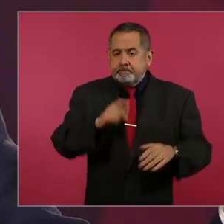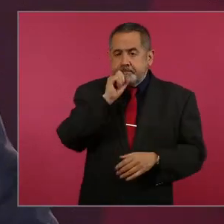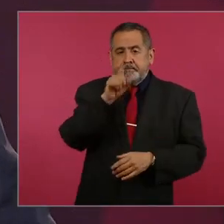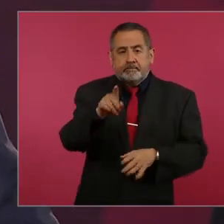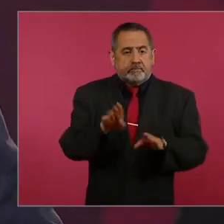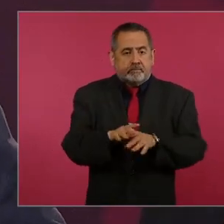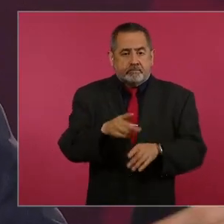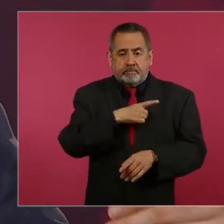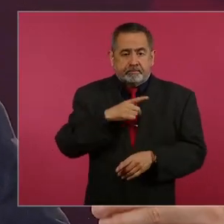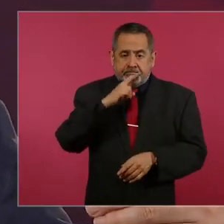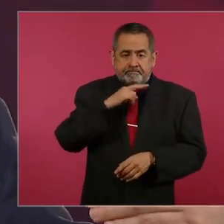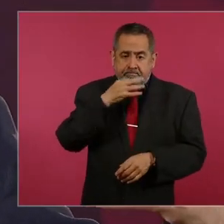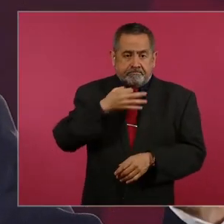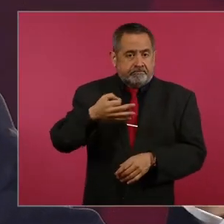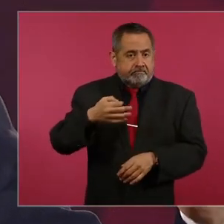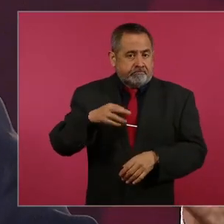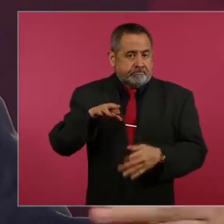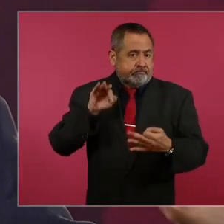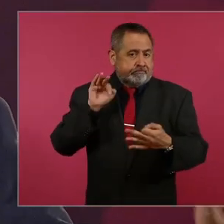prontitud,